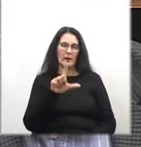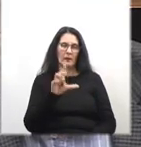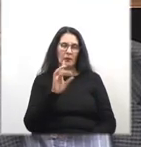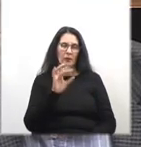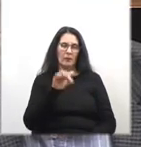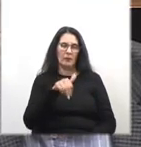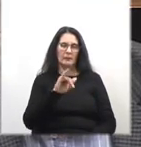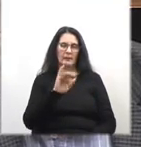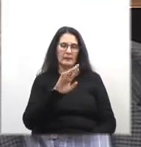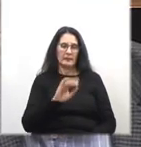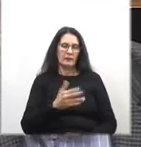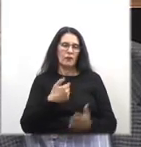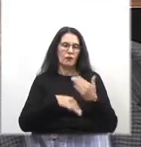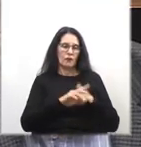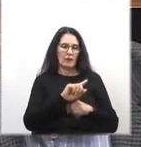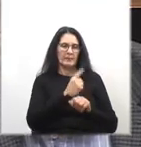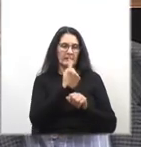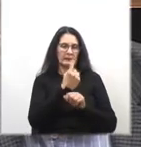miembro interpelante,